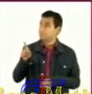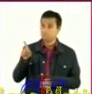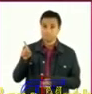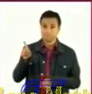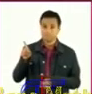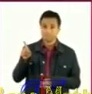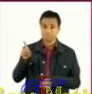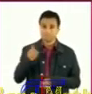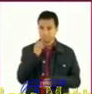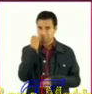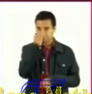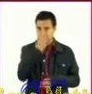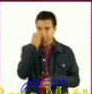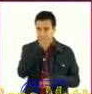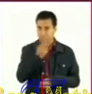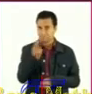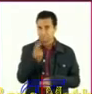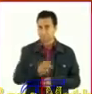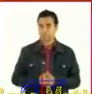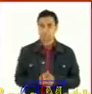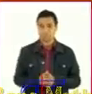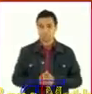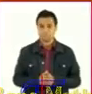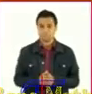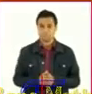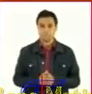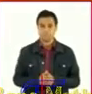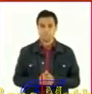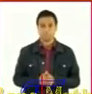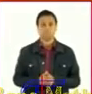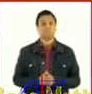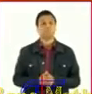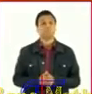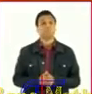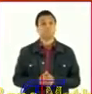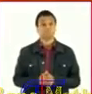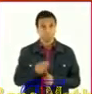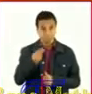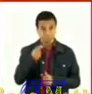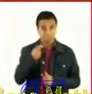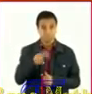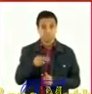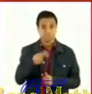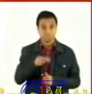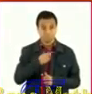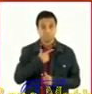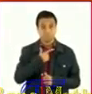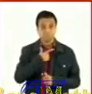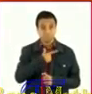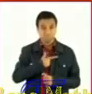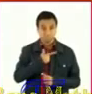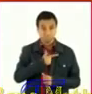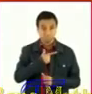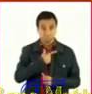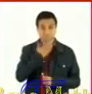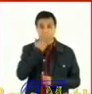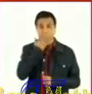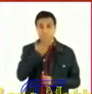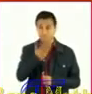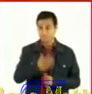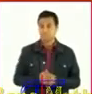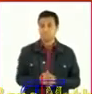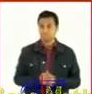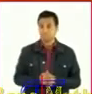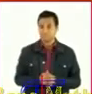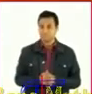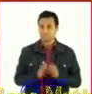del captador pluvial. Me encantó ese nombre. No, nos ha orientado mucho y creo saber